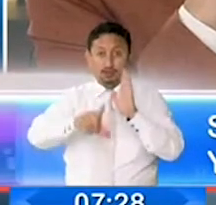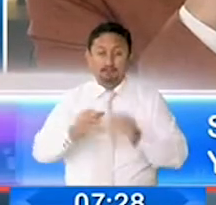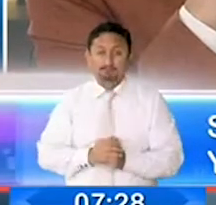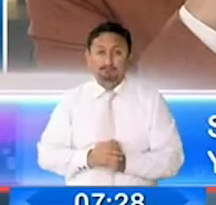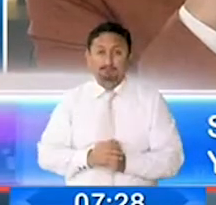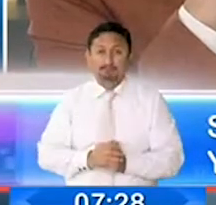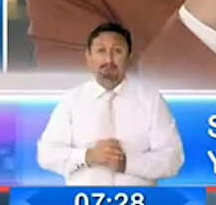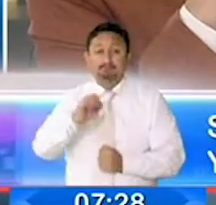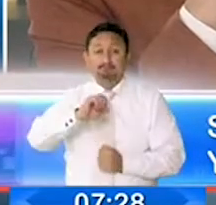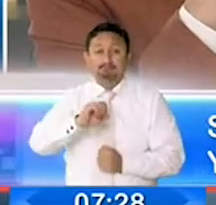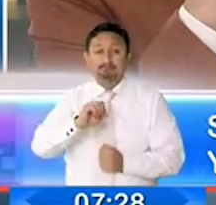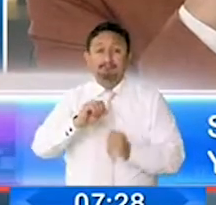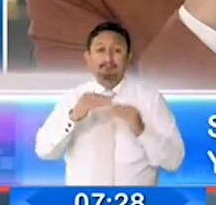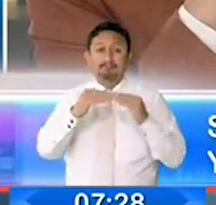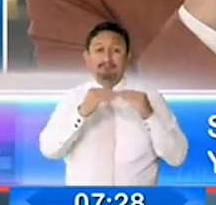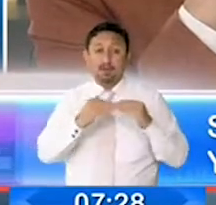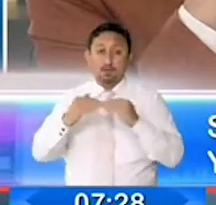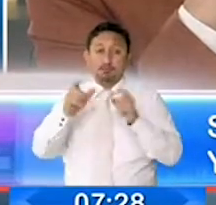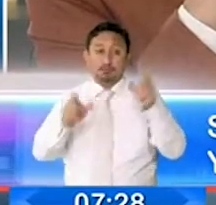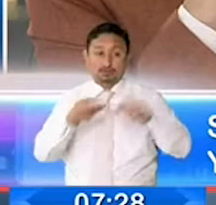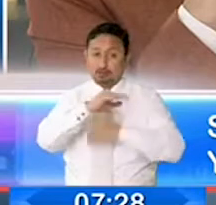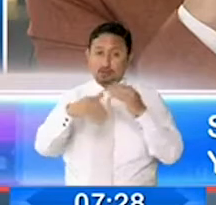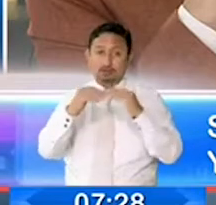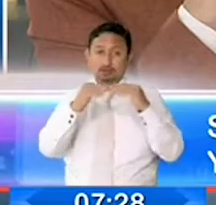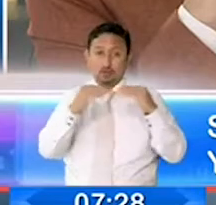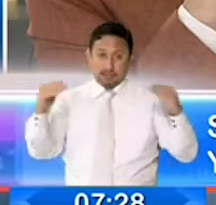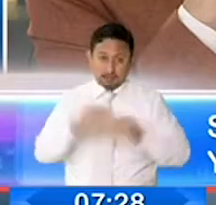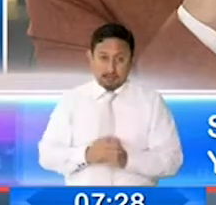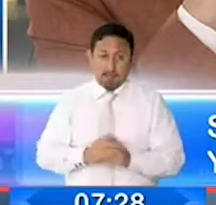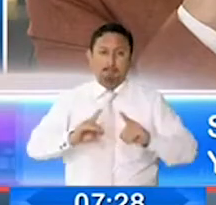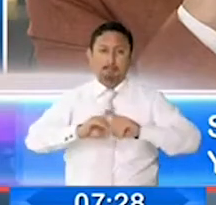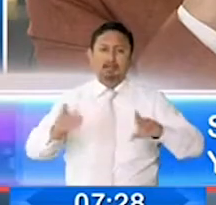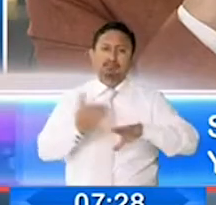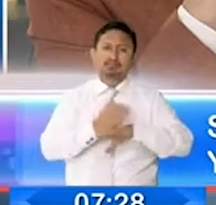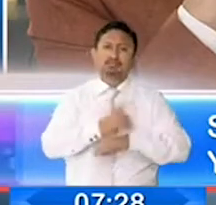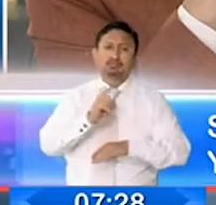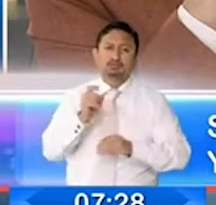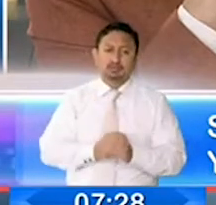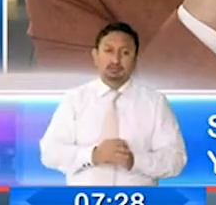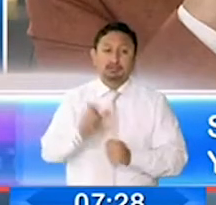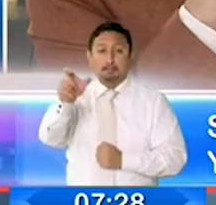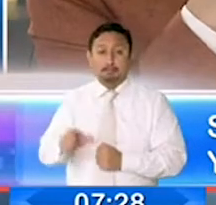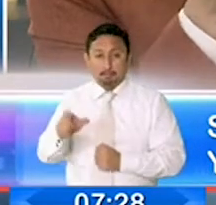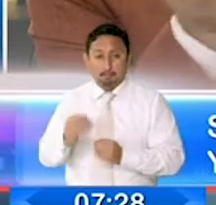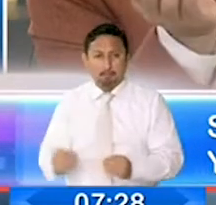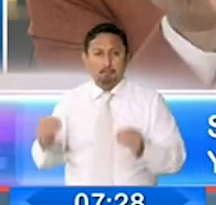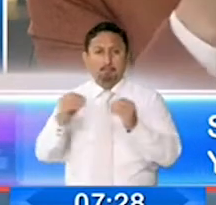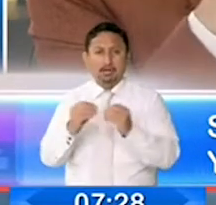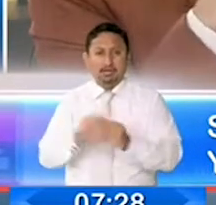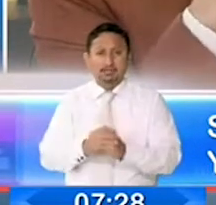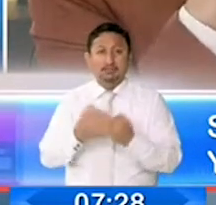a hacer realidad el principio de igualdad de los ciudadanos. ¿Pero qué requerimos para ello? Requerimos personal,